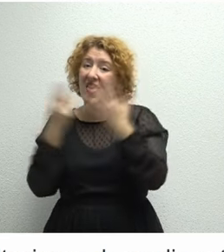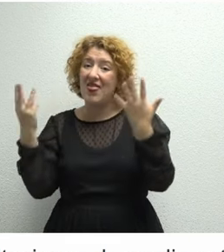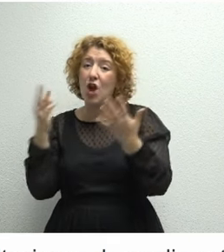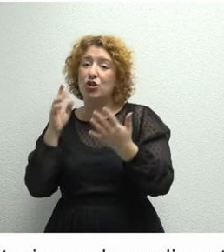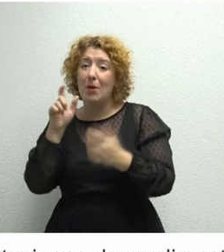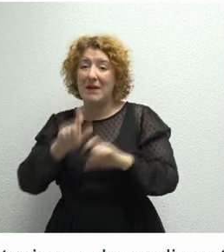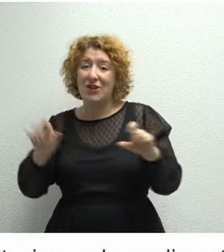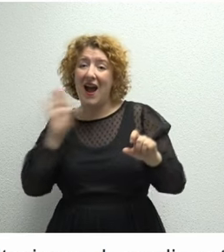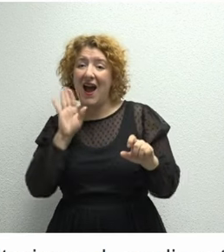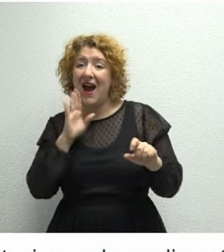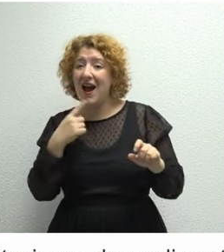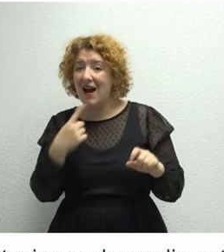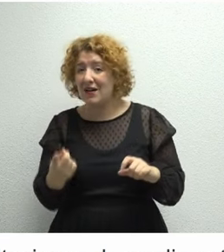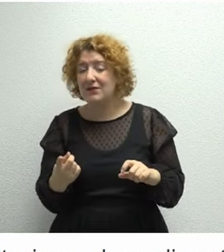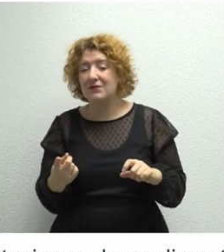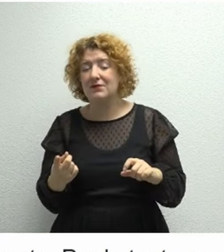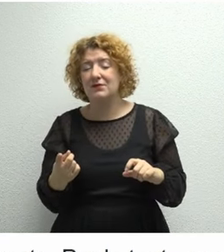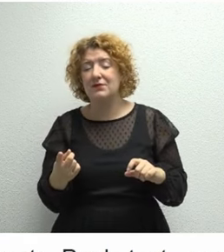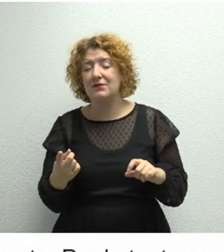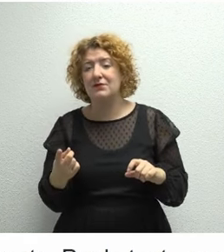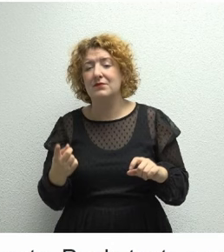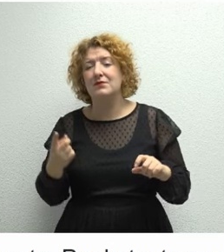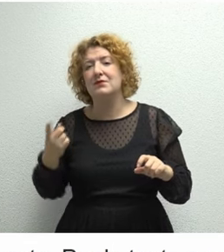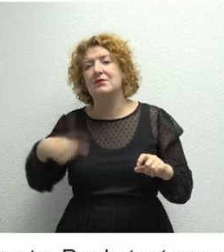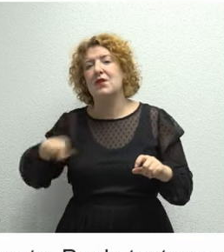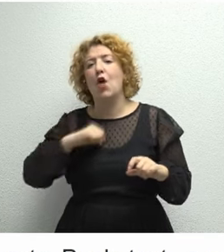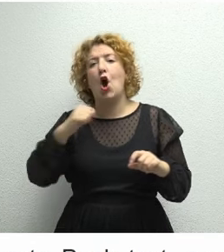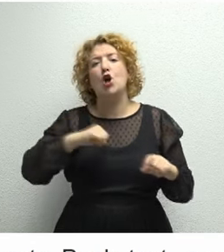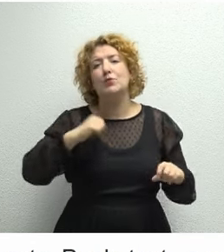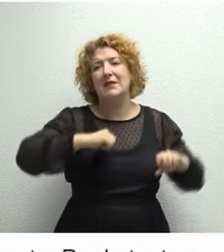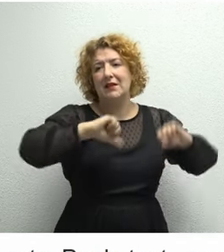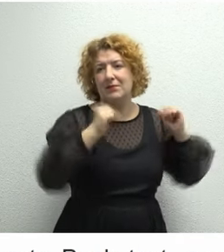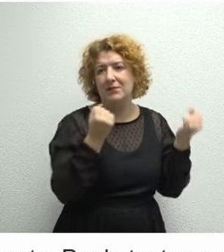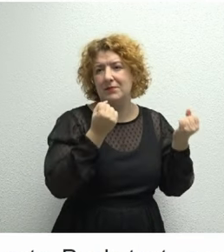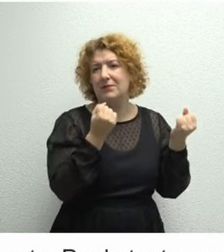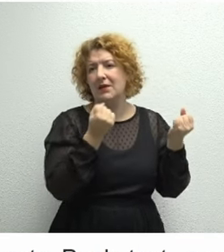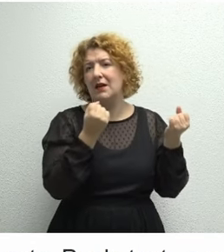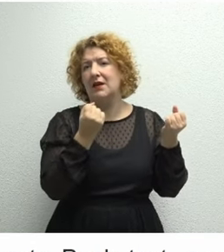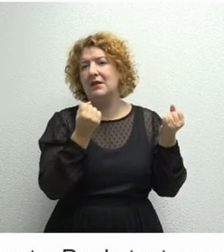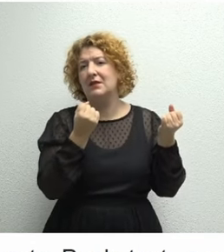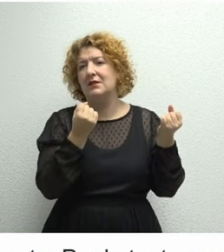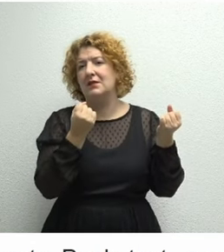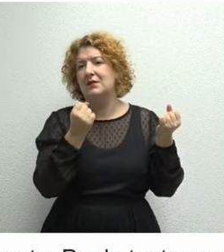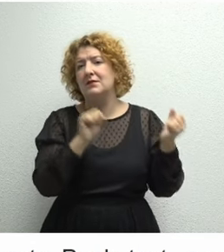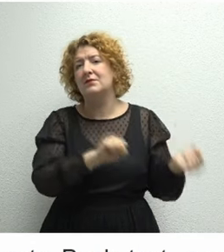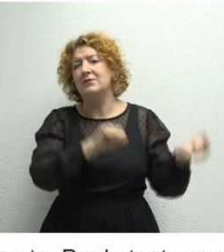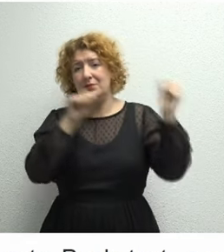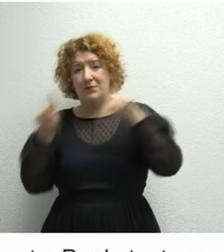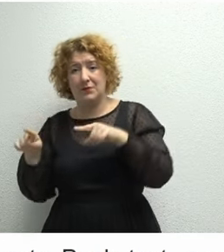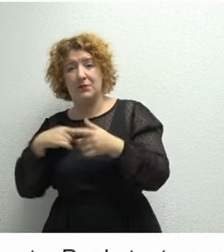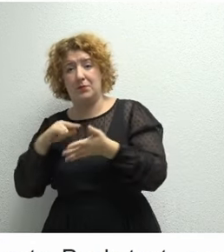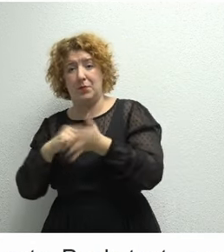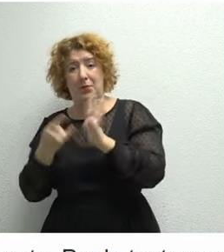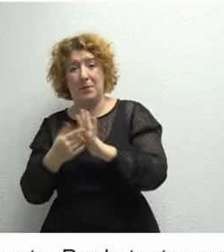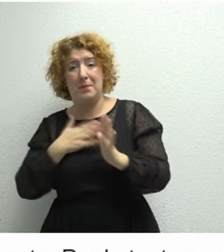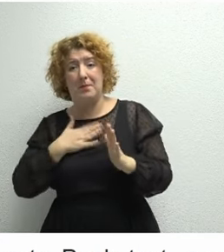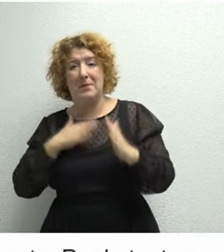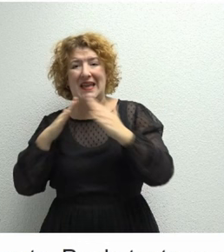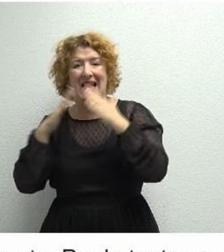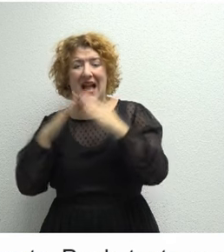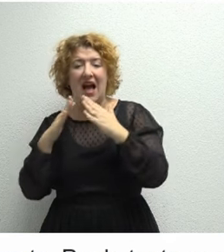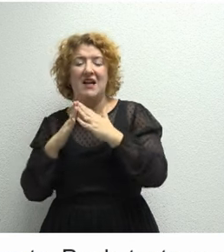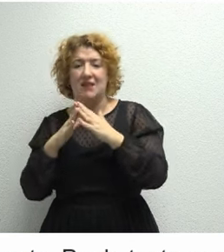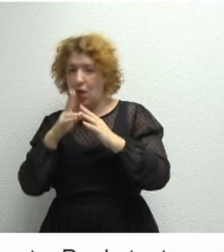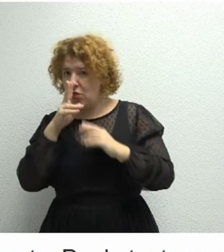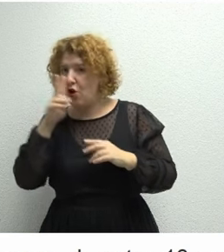personas muchas vienen de unidades hospitalarias de media Estancia y bueno el proyecto mi casa llevamos 2 años